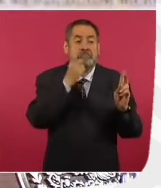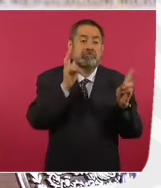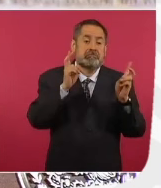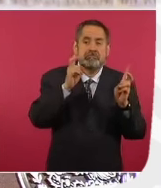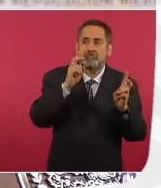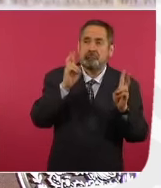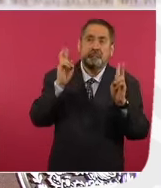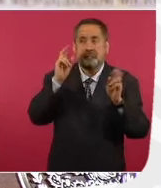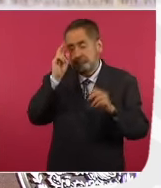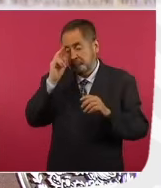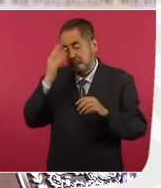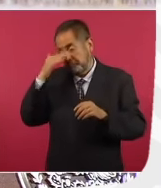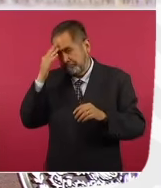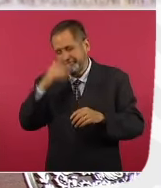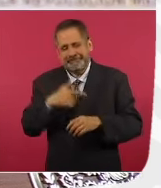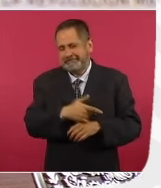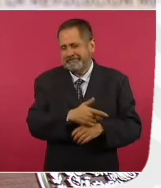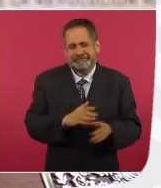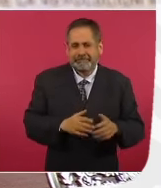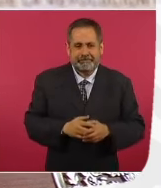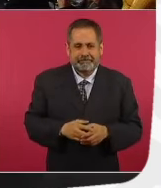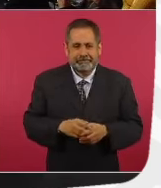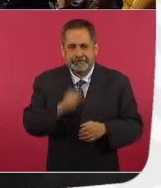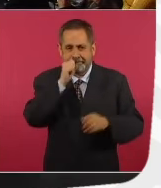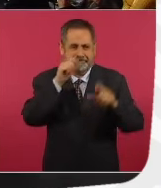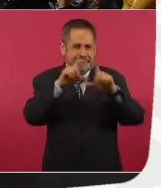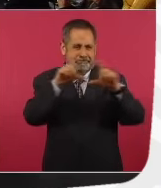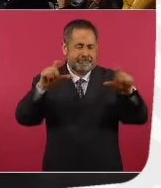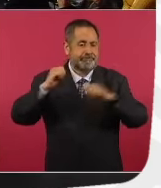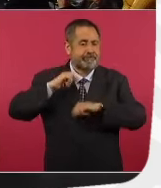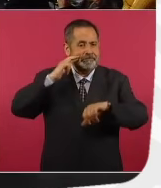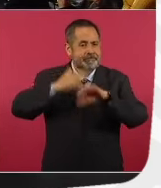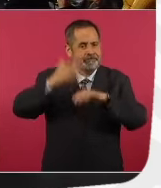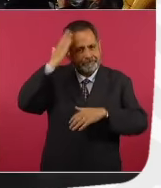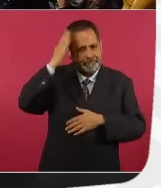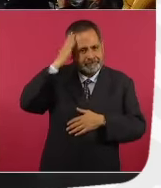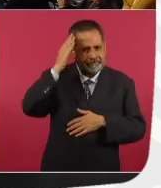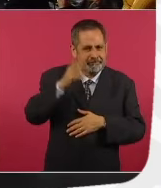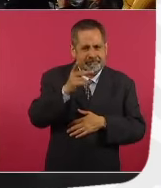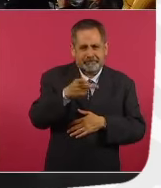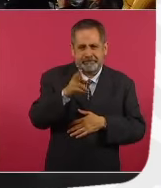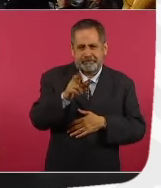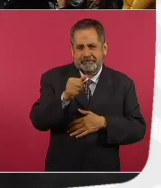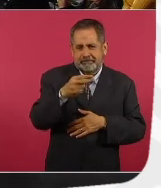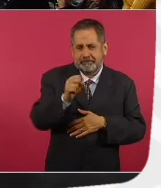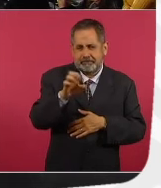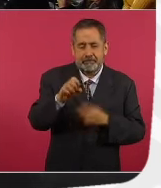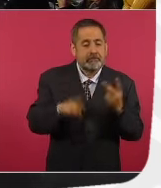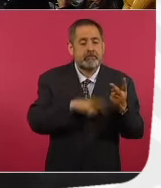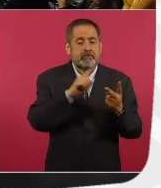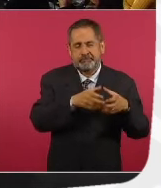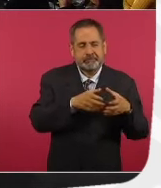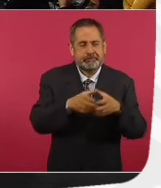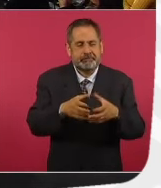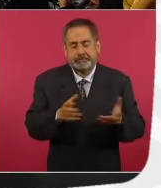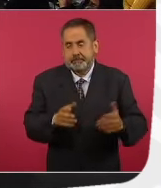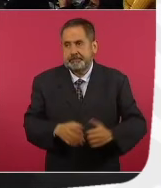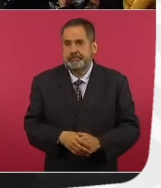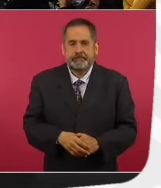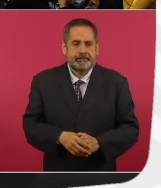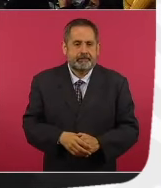orgánicos el encabezado por causa el otro es el encabezado por Aguilar camino